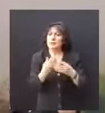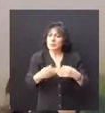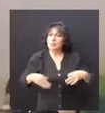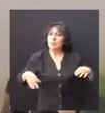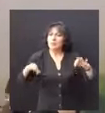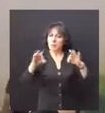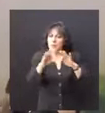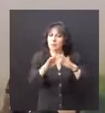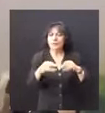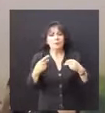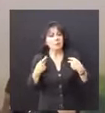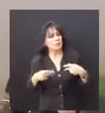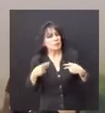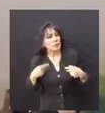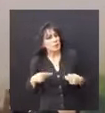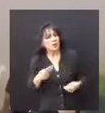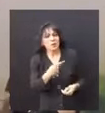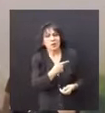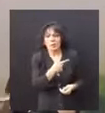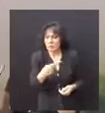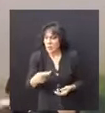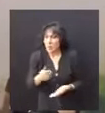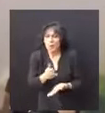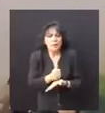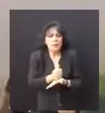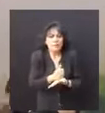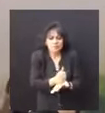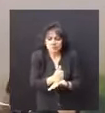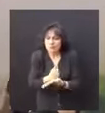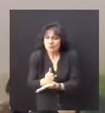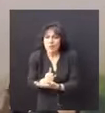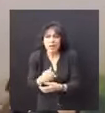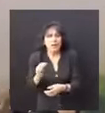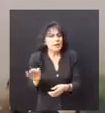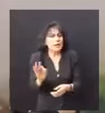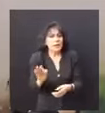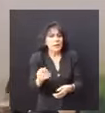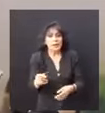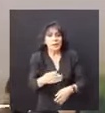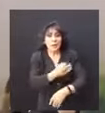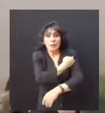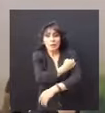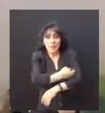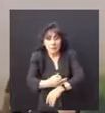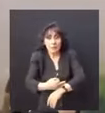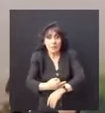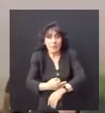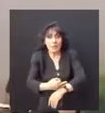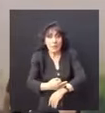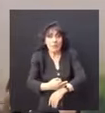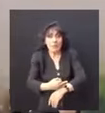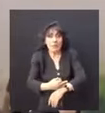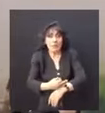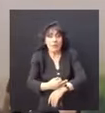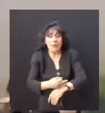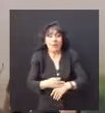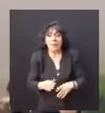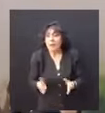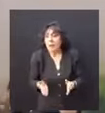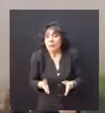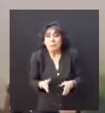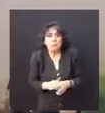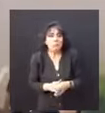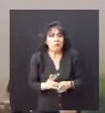tiene. Primero, aquellas familias que por un sistema no han podido salir